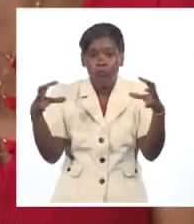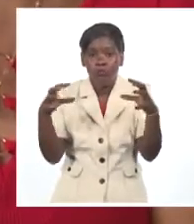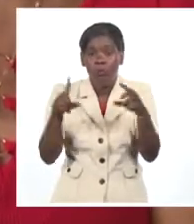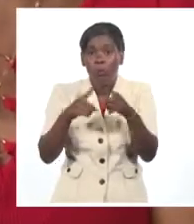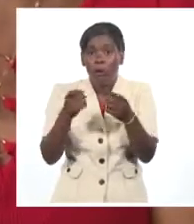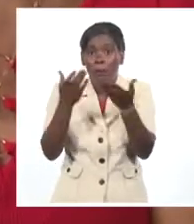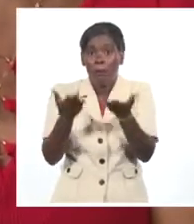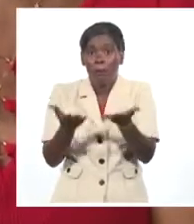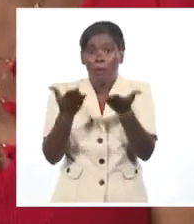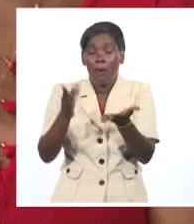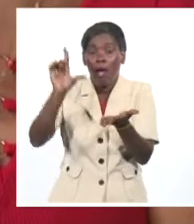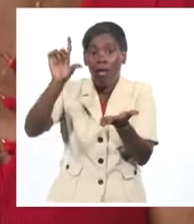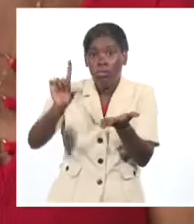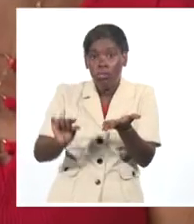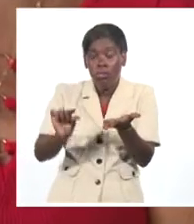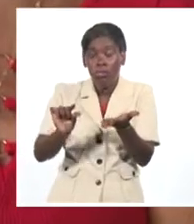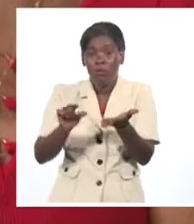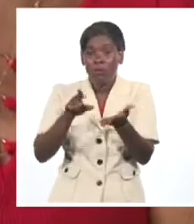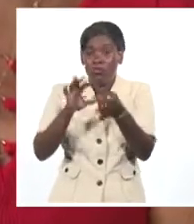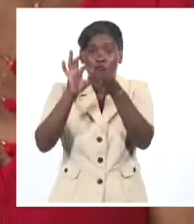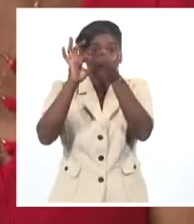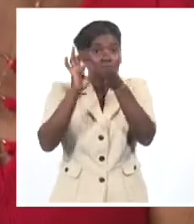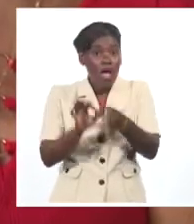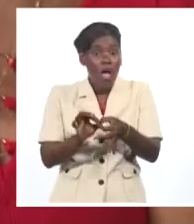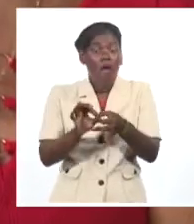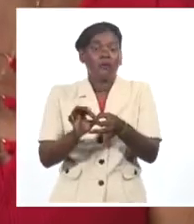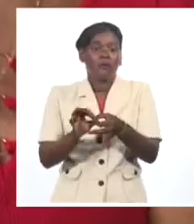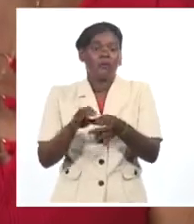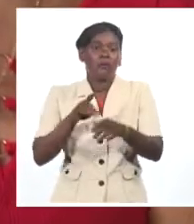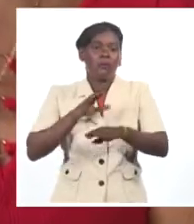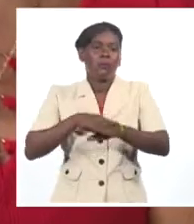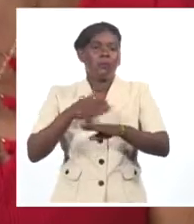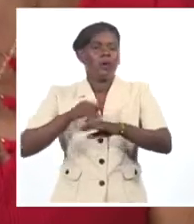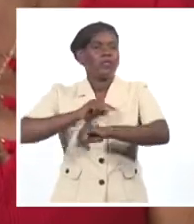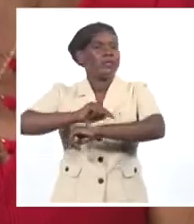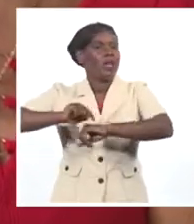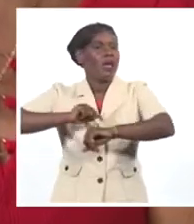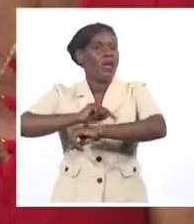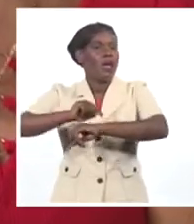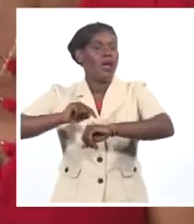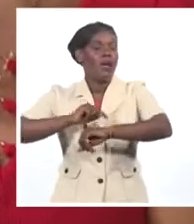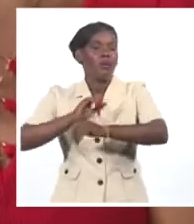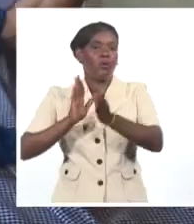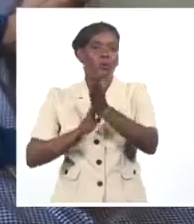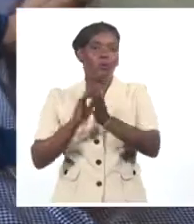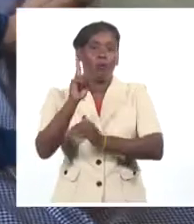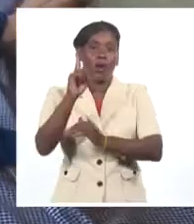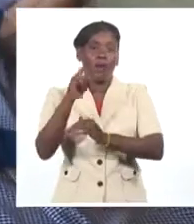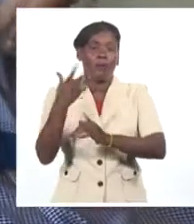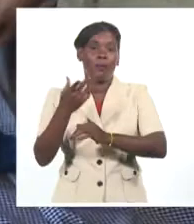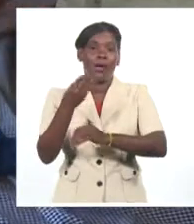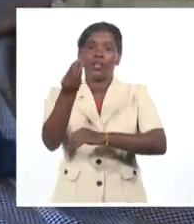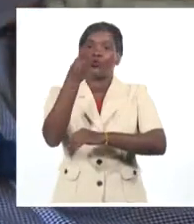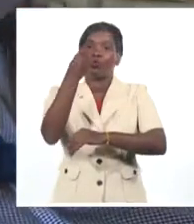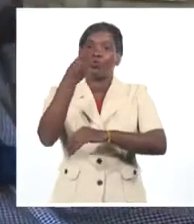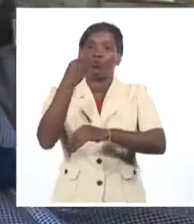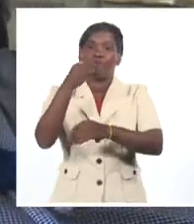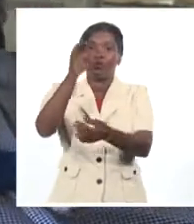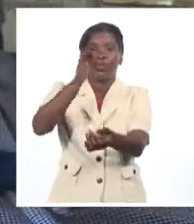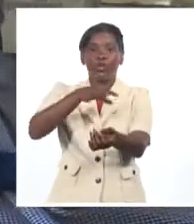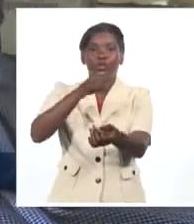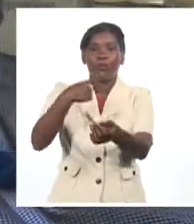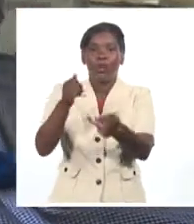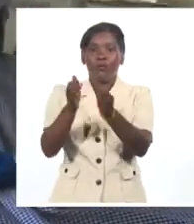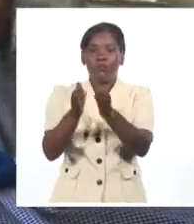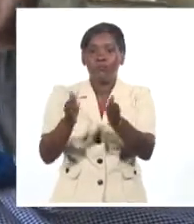reportado de crítico 2 meses y después nos pasamos 1 mes en piel a piel, el niño cogiendo el peso. Tal vez en otro país